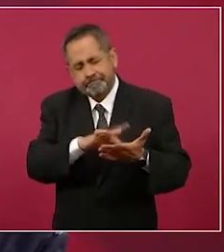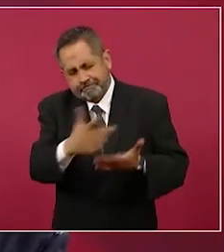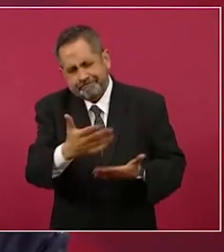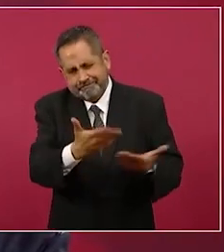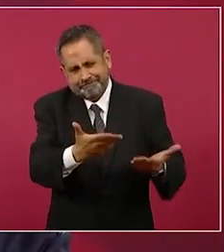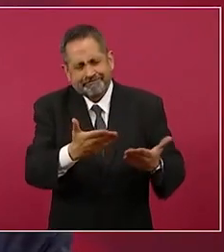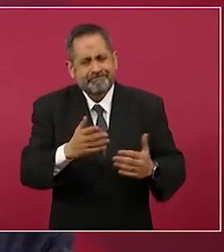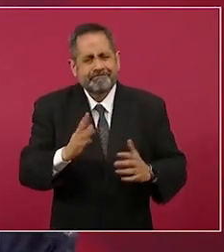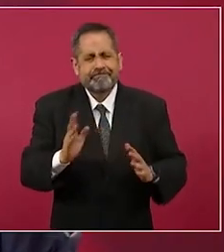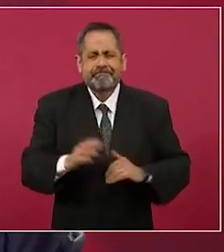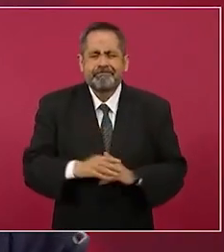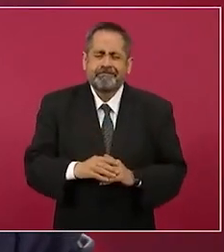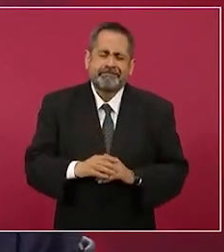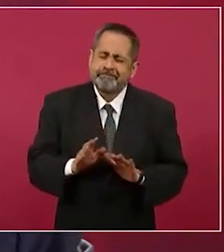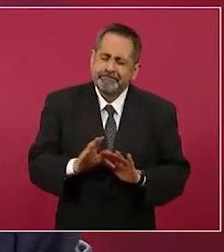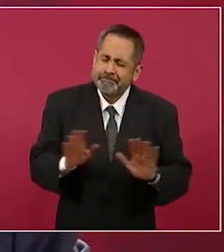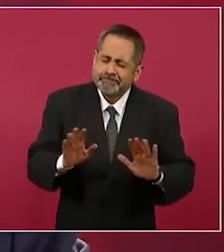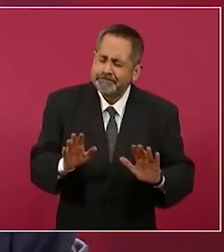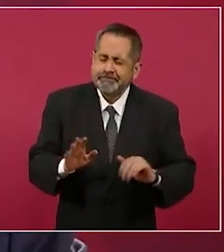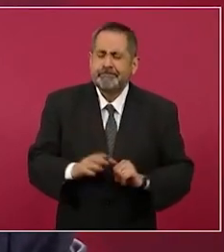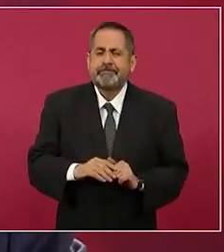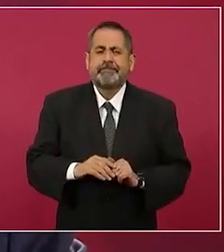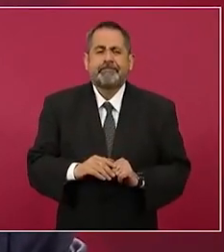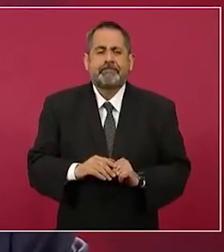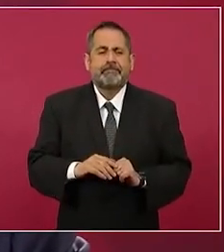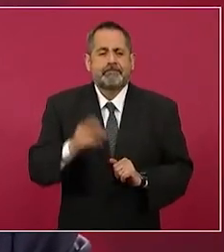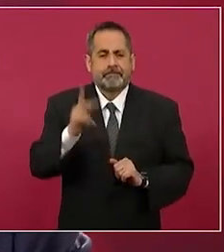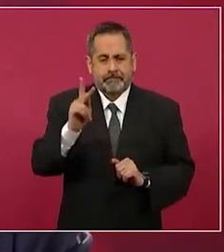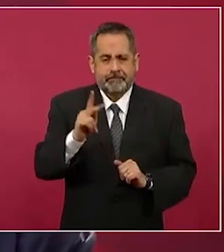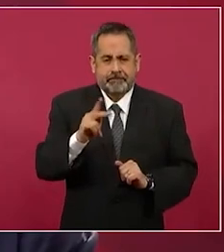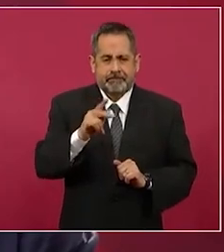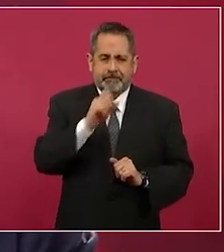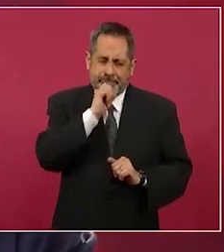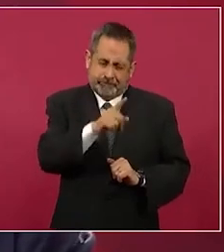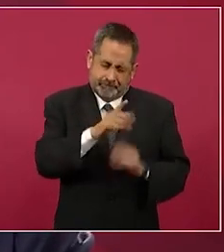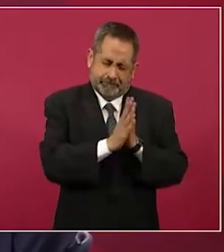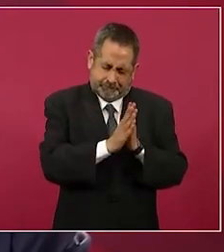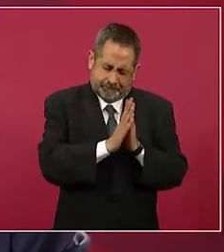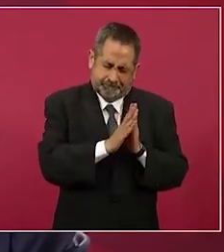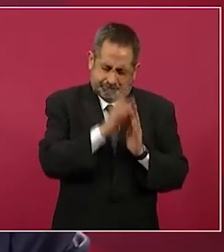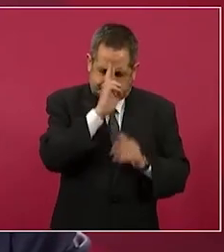pero que también me hagan caso.